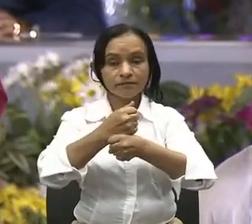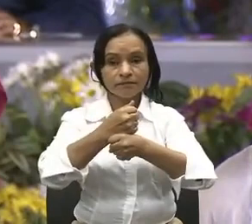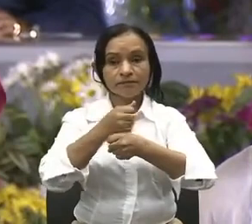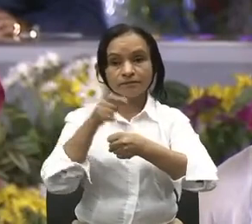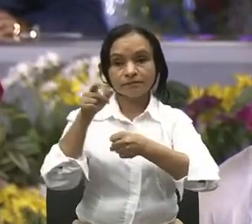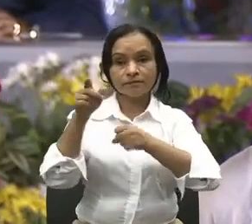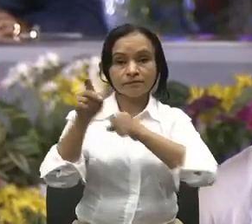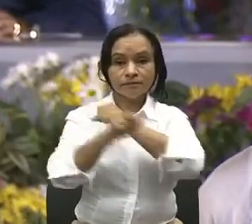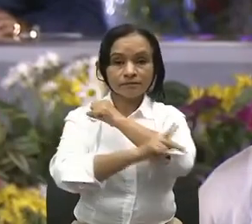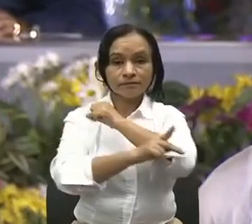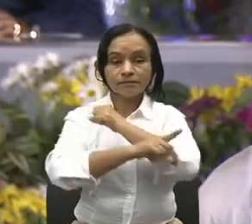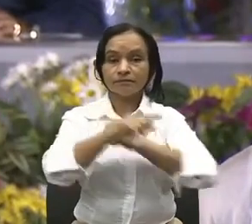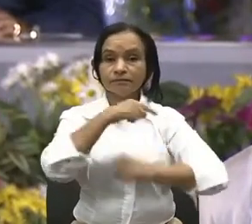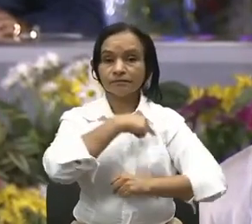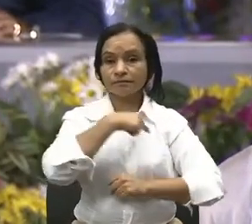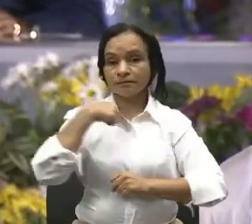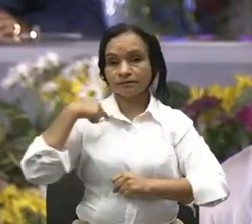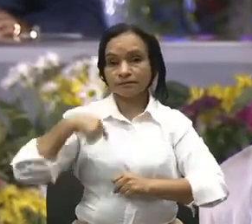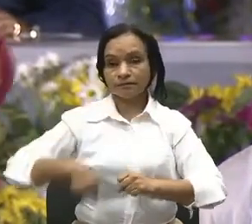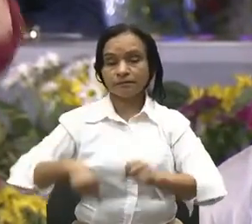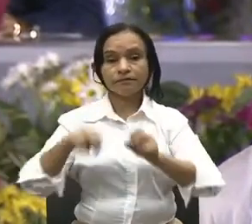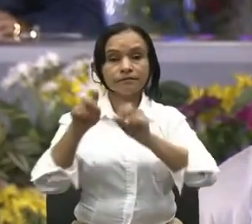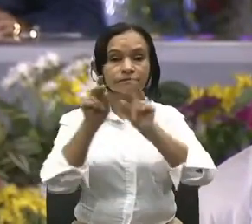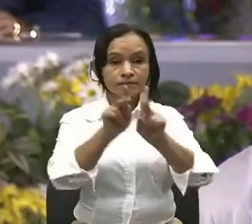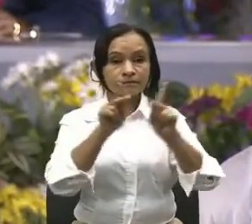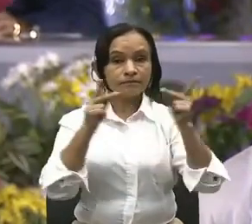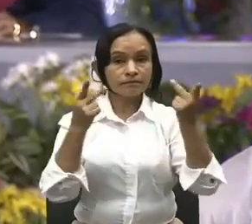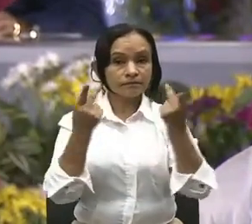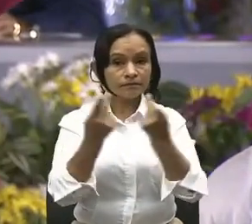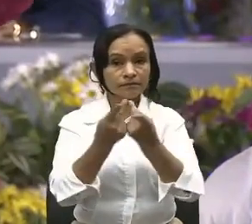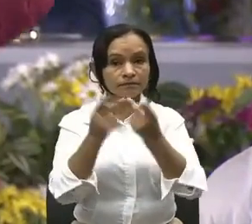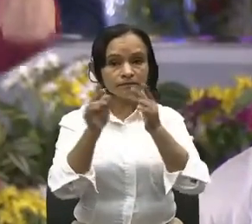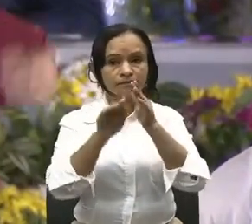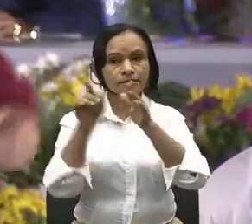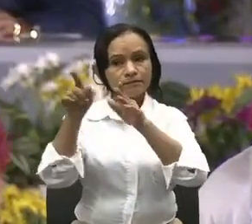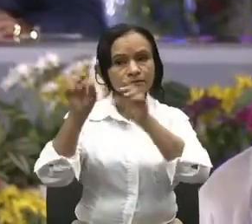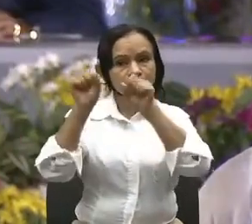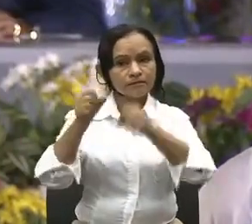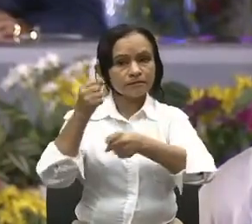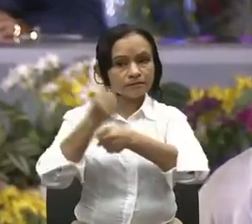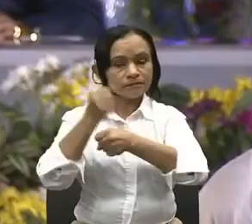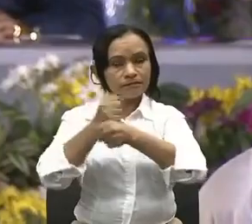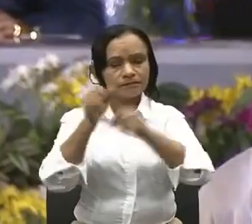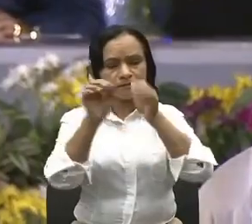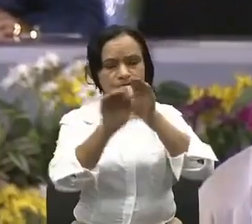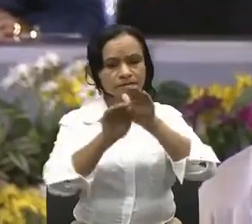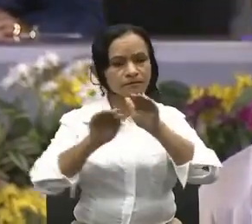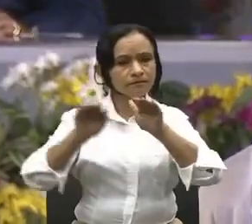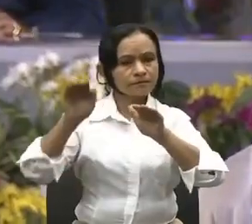Popular China, es un pueblo que va a multiplicar sus capacidades,